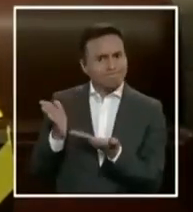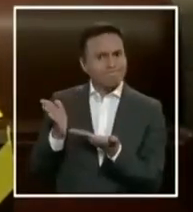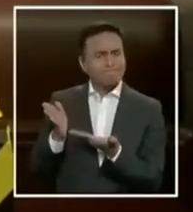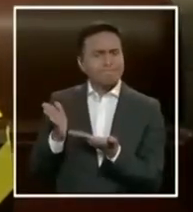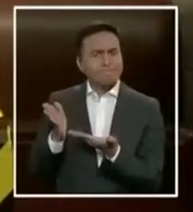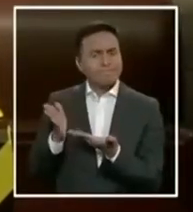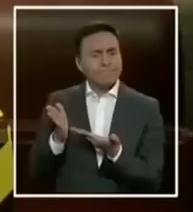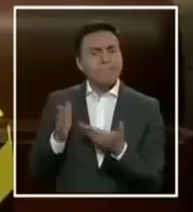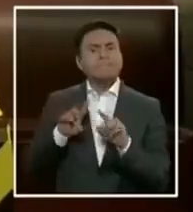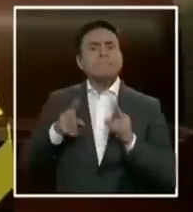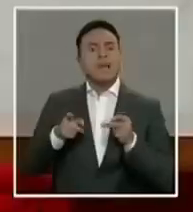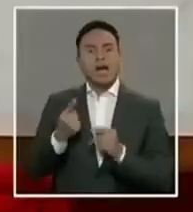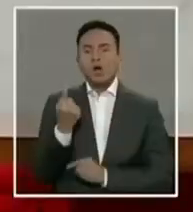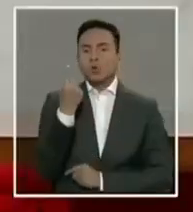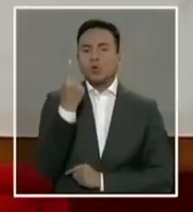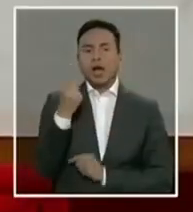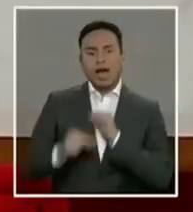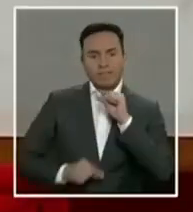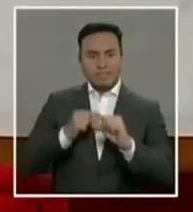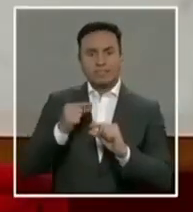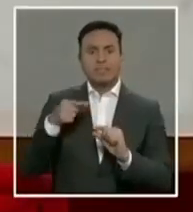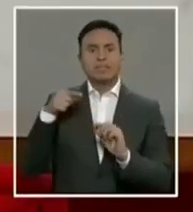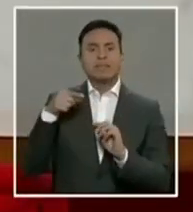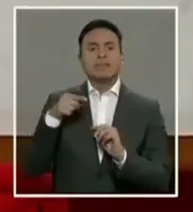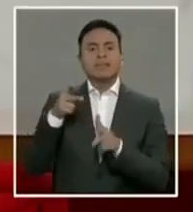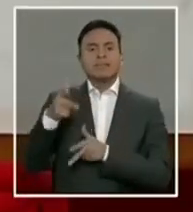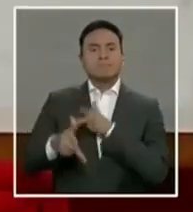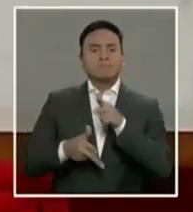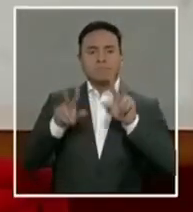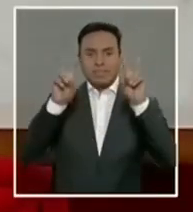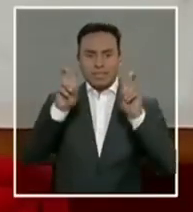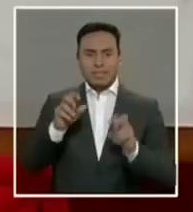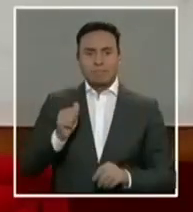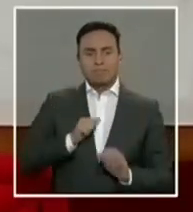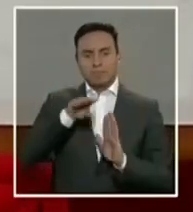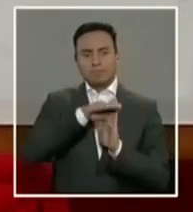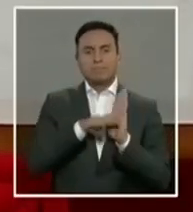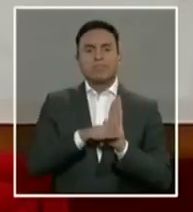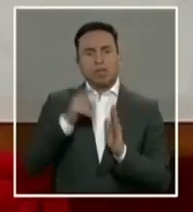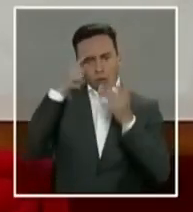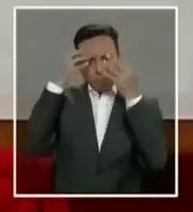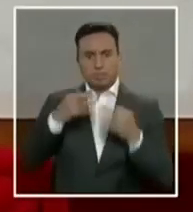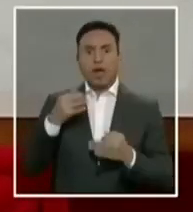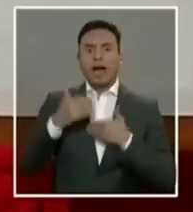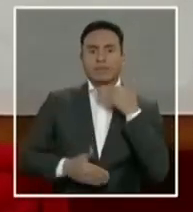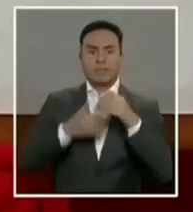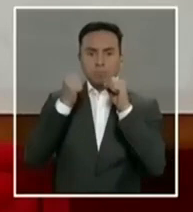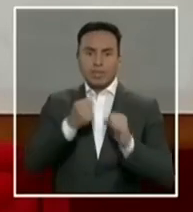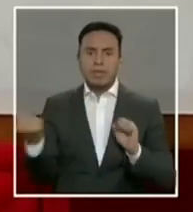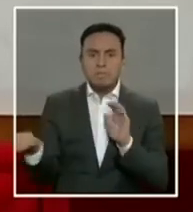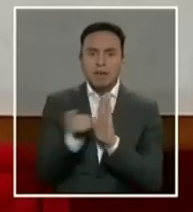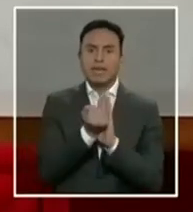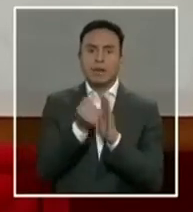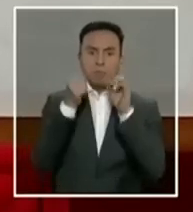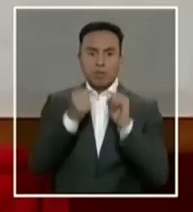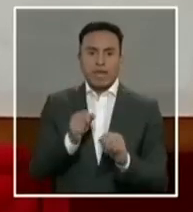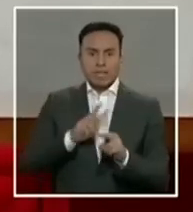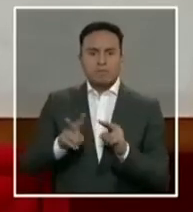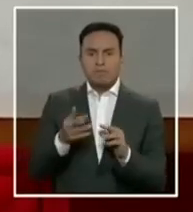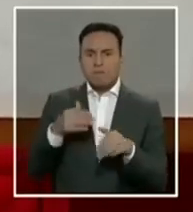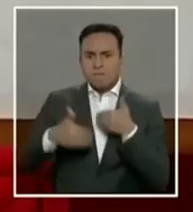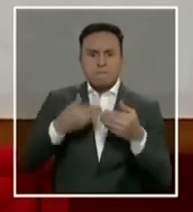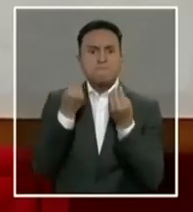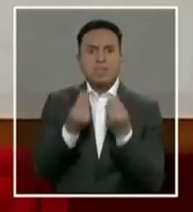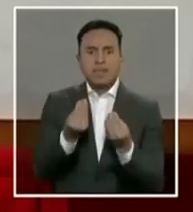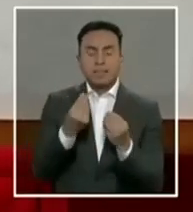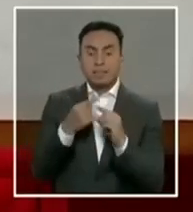Este ejemplo es solo uno de los avances en materia de trenes que vamos a implementar, porque estamos convencidos que estos avances pueden marcar, si los hacemos